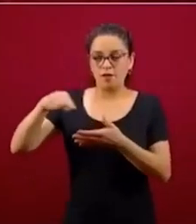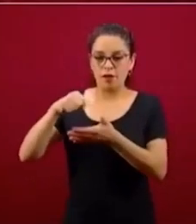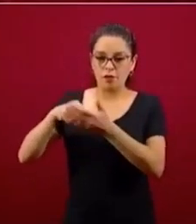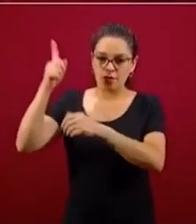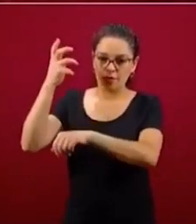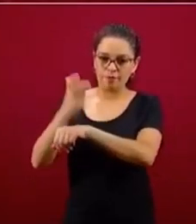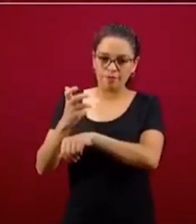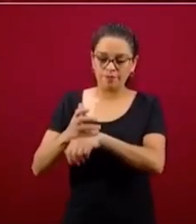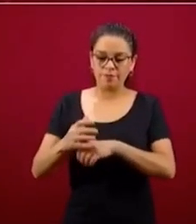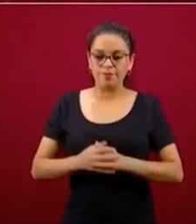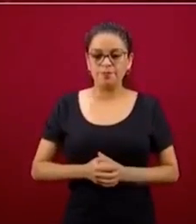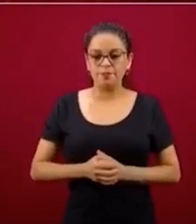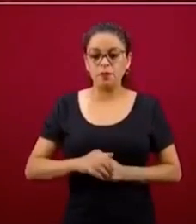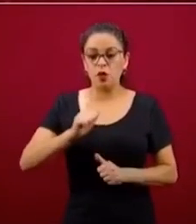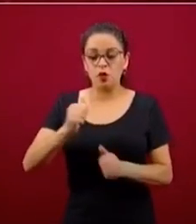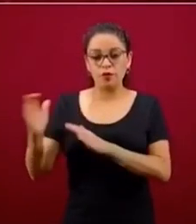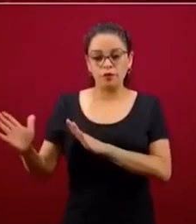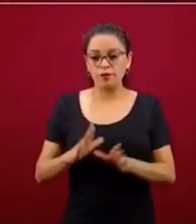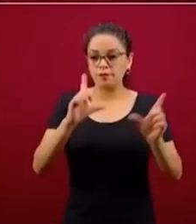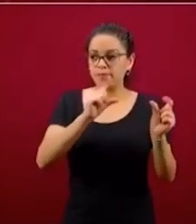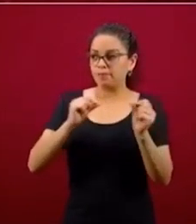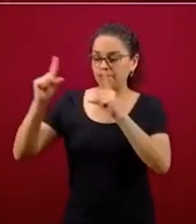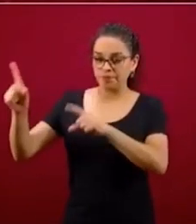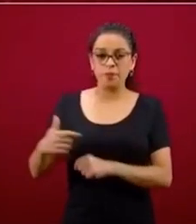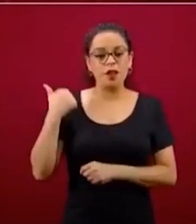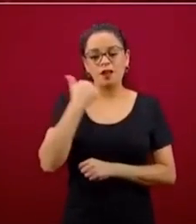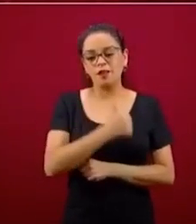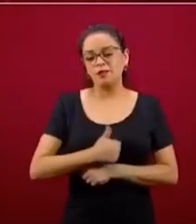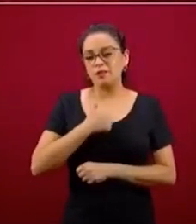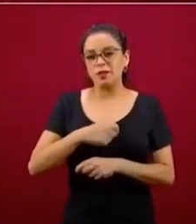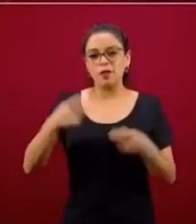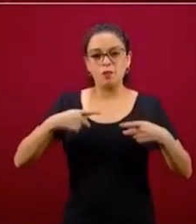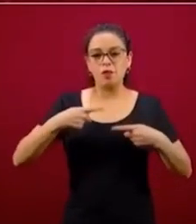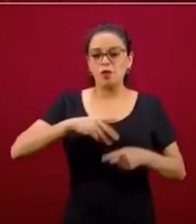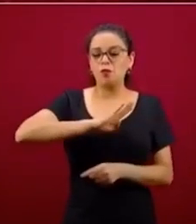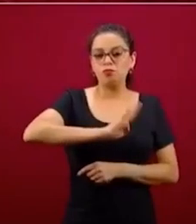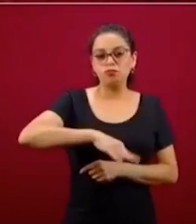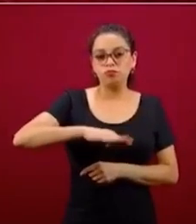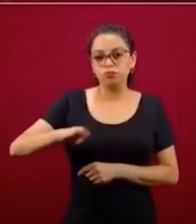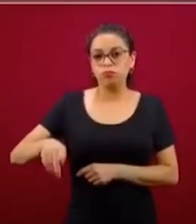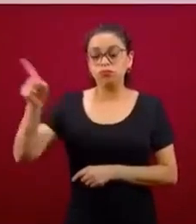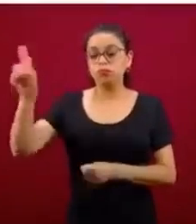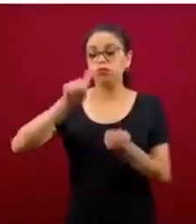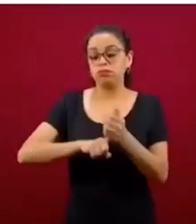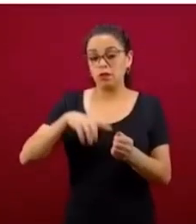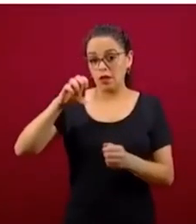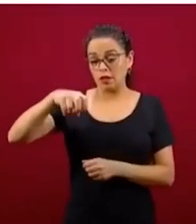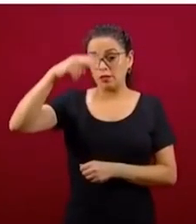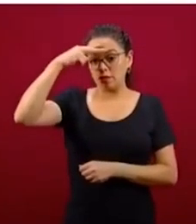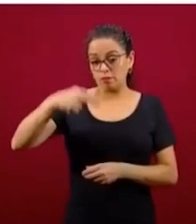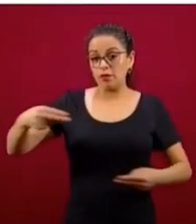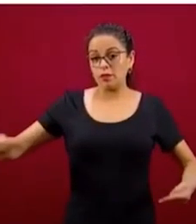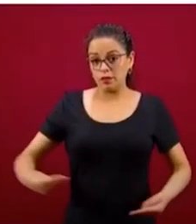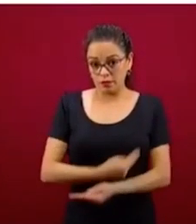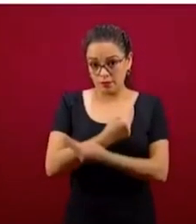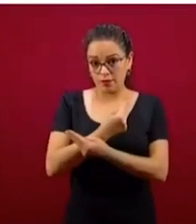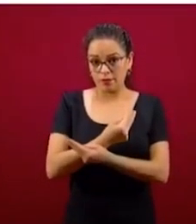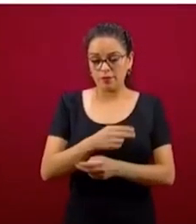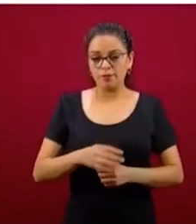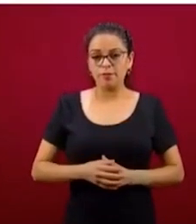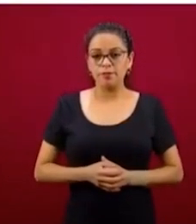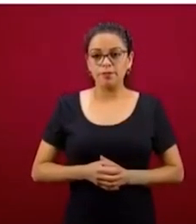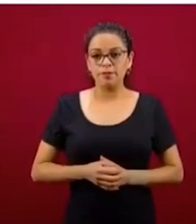ese es el caso de las personas que lamentablemente han perdido la vida y que son de origen nacional mexicano y tenemos también